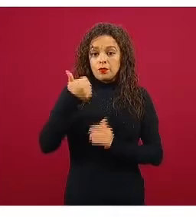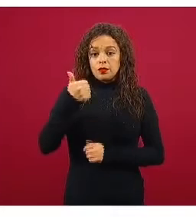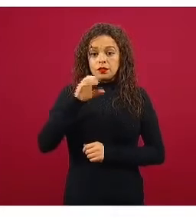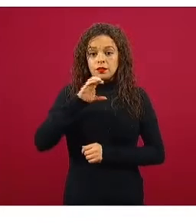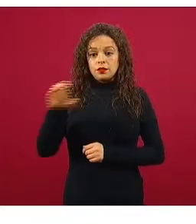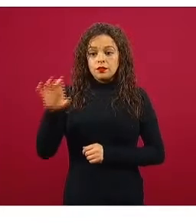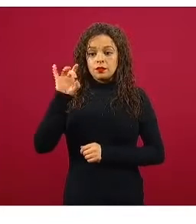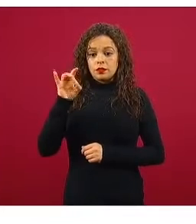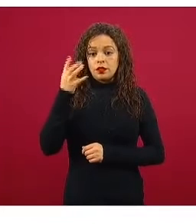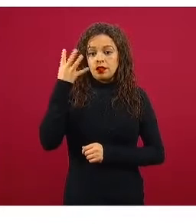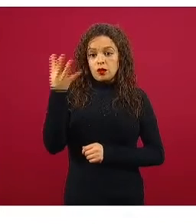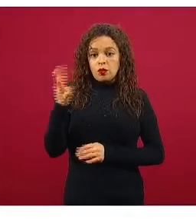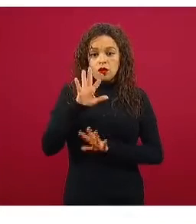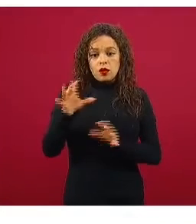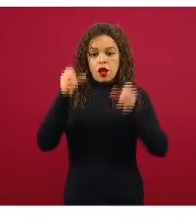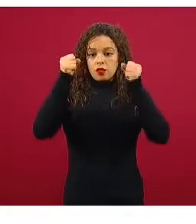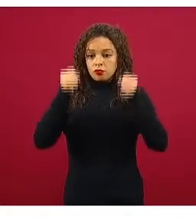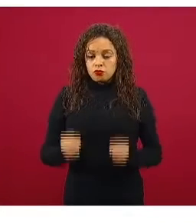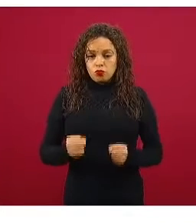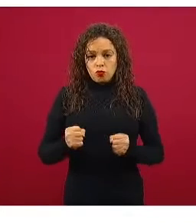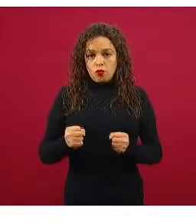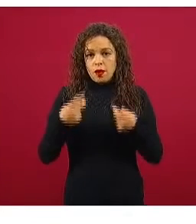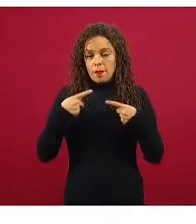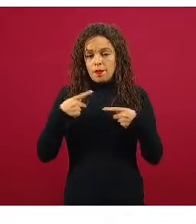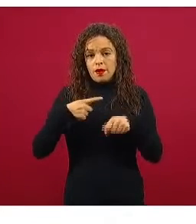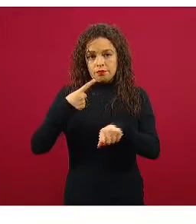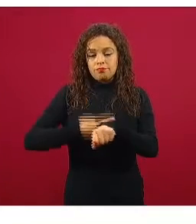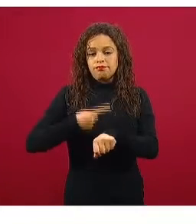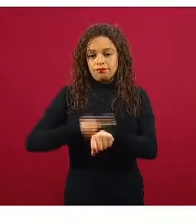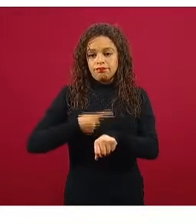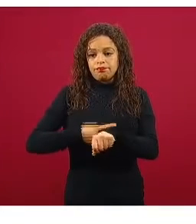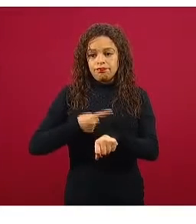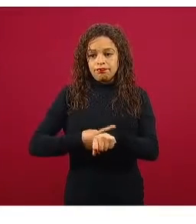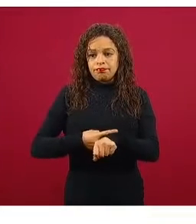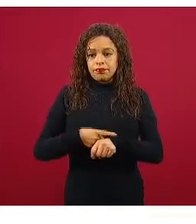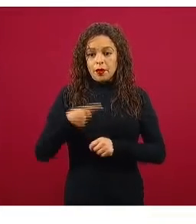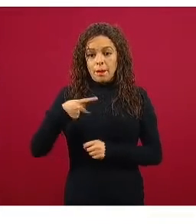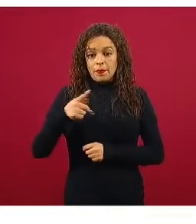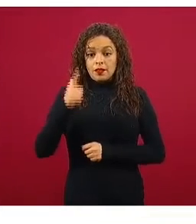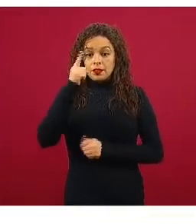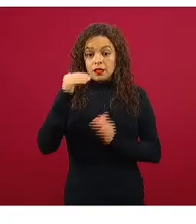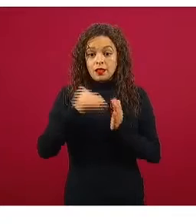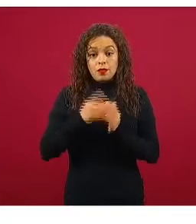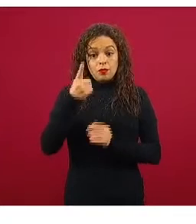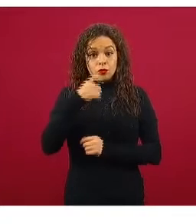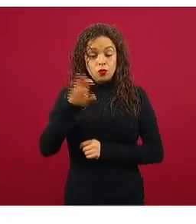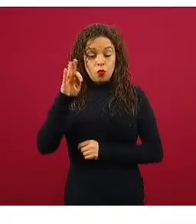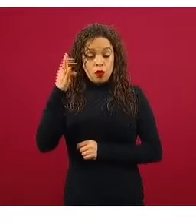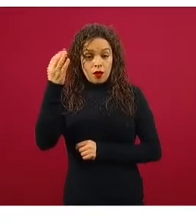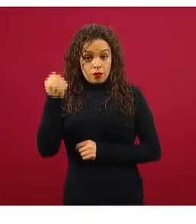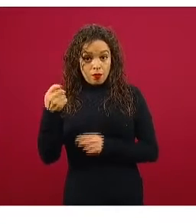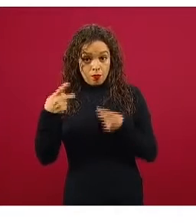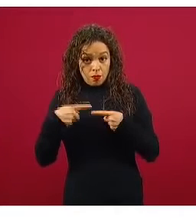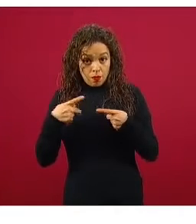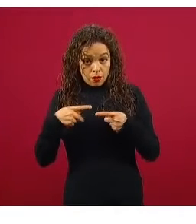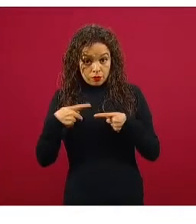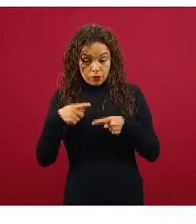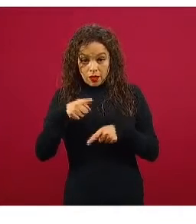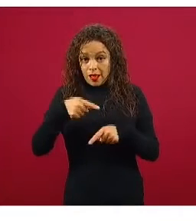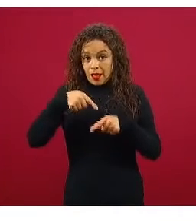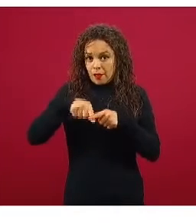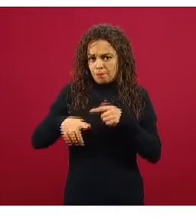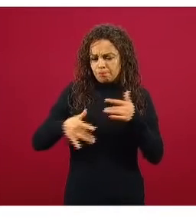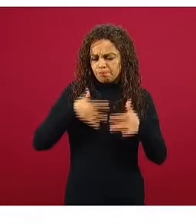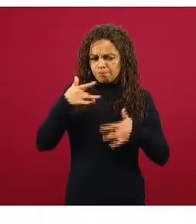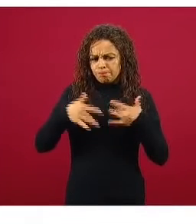27.634 casos confirmados al día de hoy. Sin embargo, son 7.149 los que iniciaron con